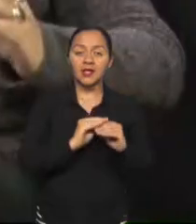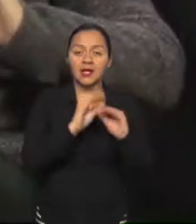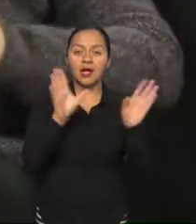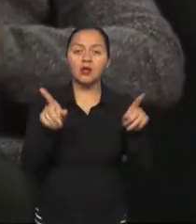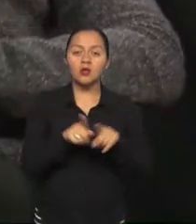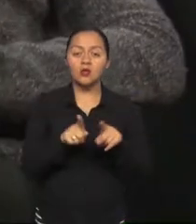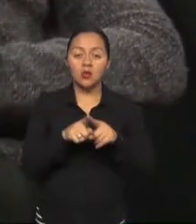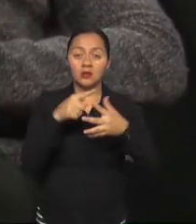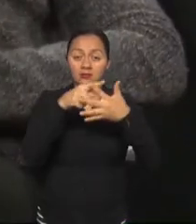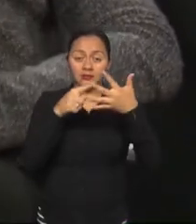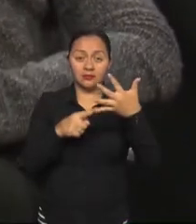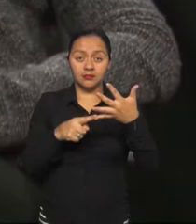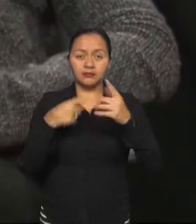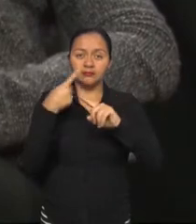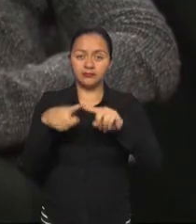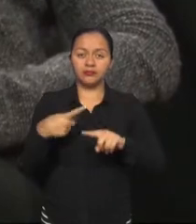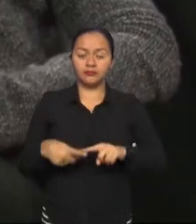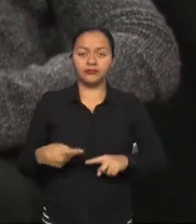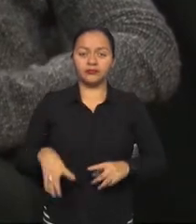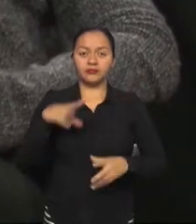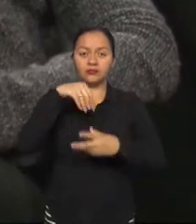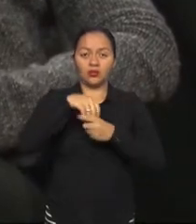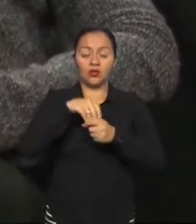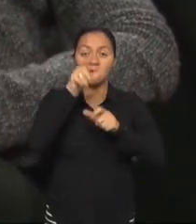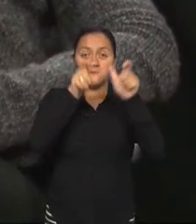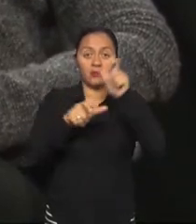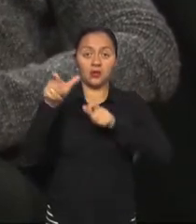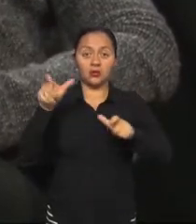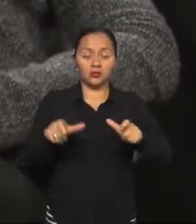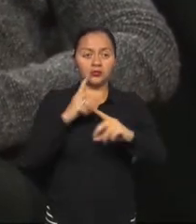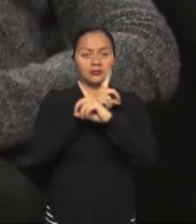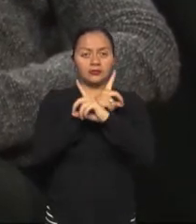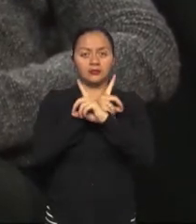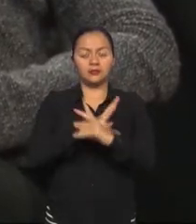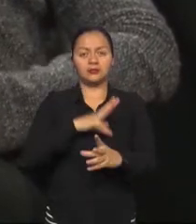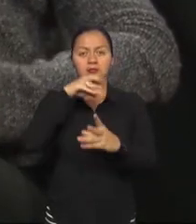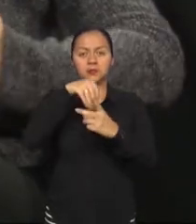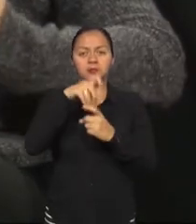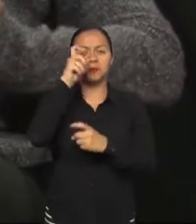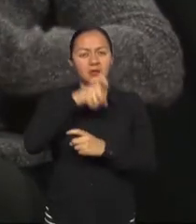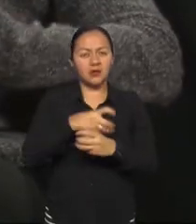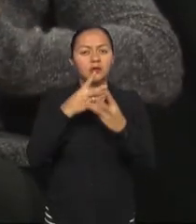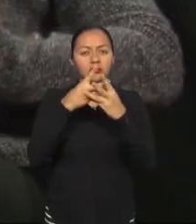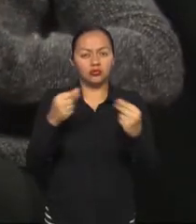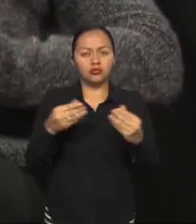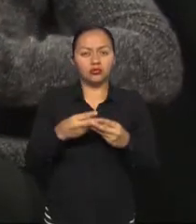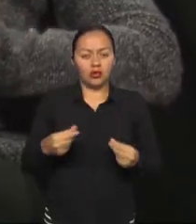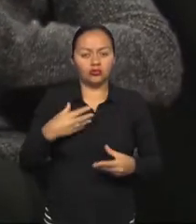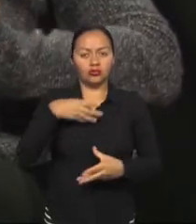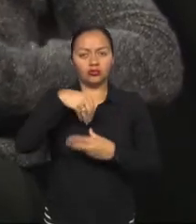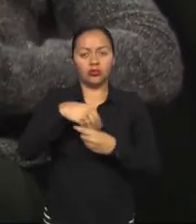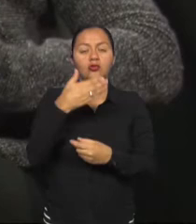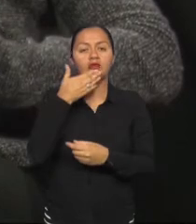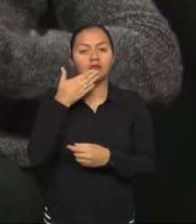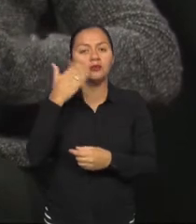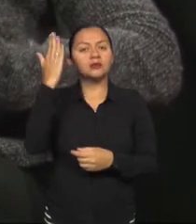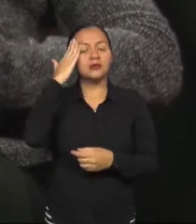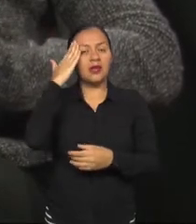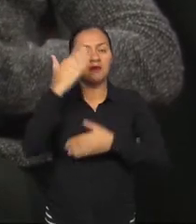unos factores específicos que las personas con discapacidad deben enfrentar, deben